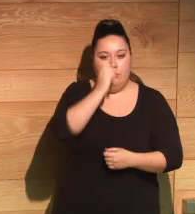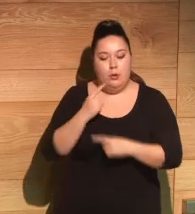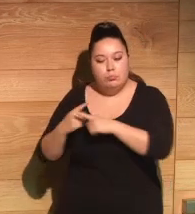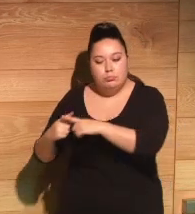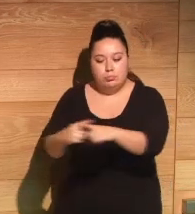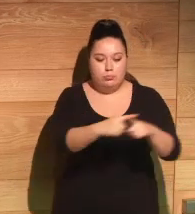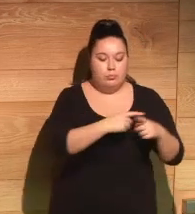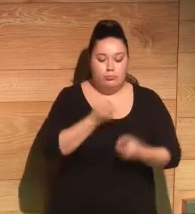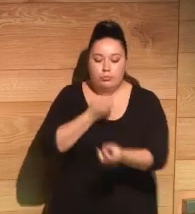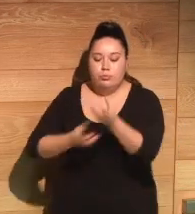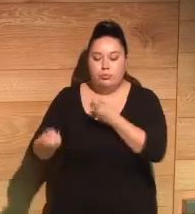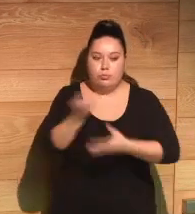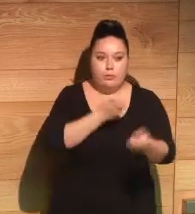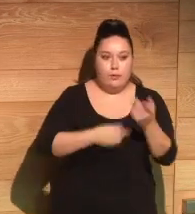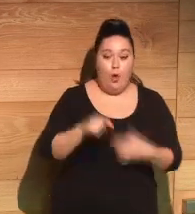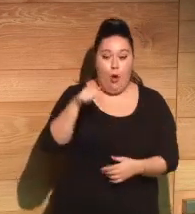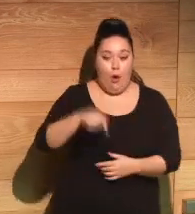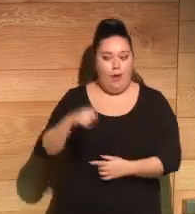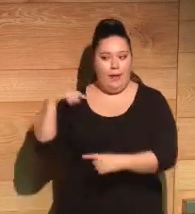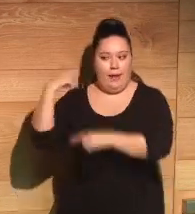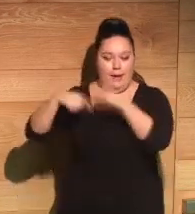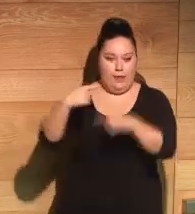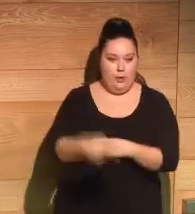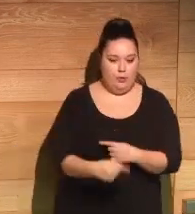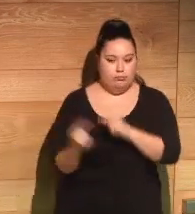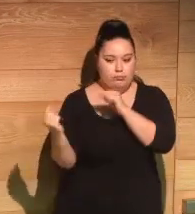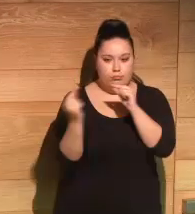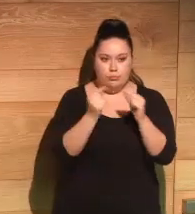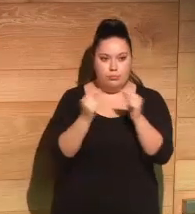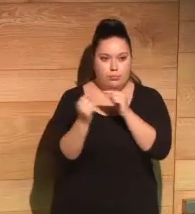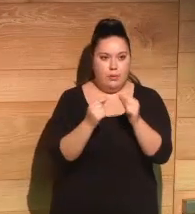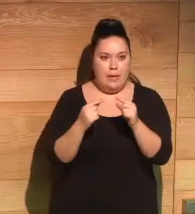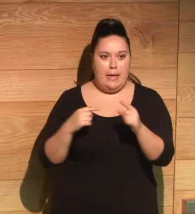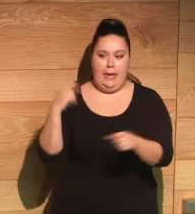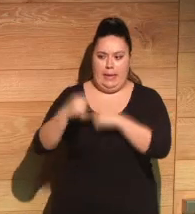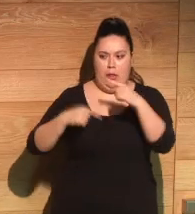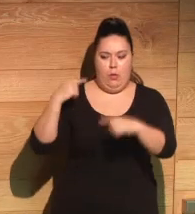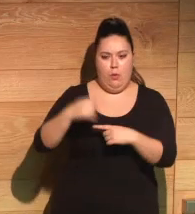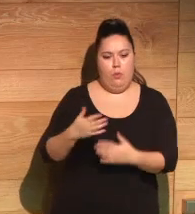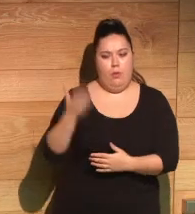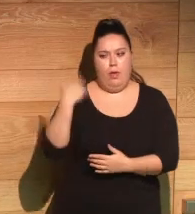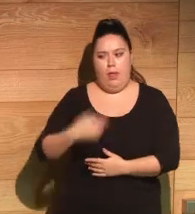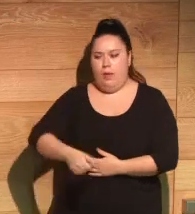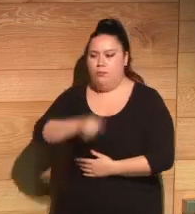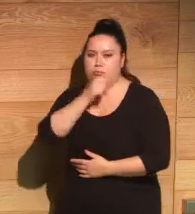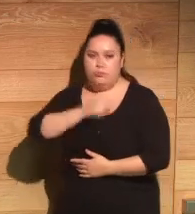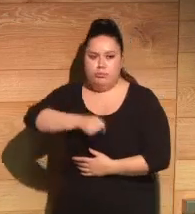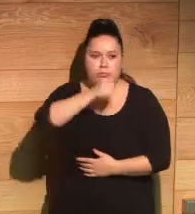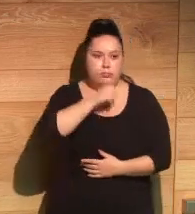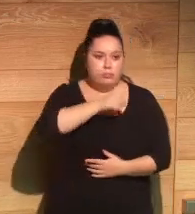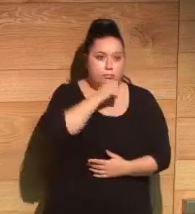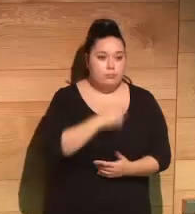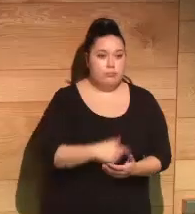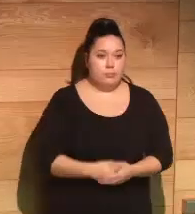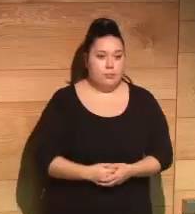va a haber. Hablamos de generaciones hoy. La discusión entre generaciones es tan antigua, bueno, pues como el mismo tiempo. Muchos